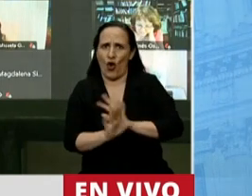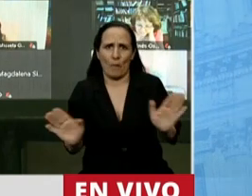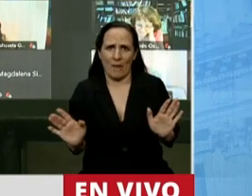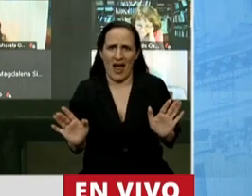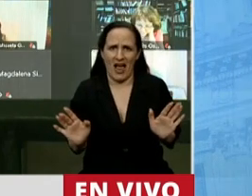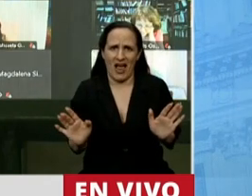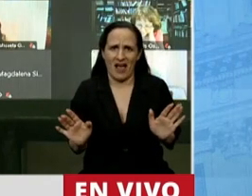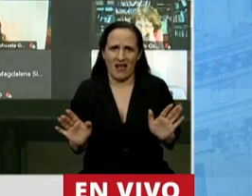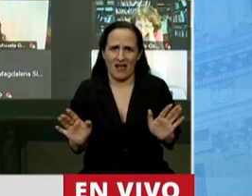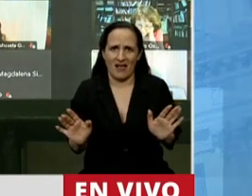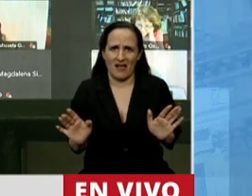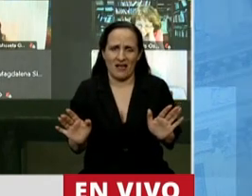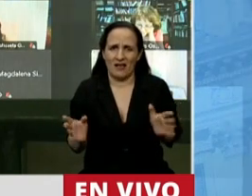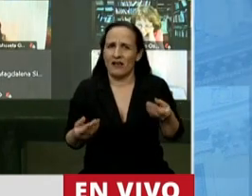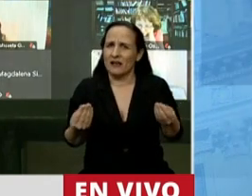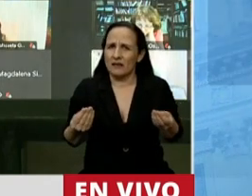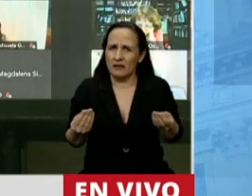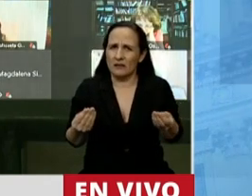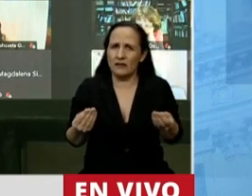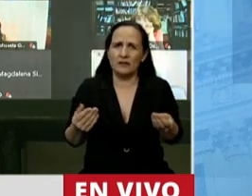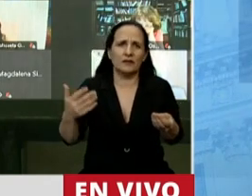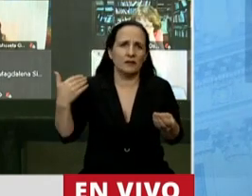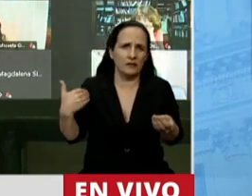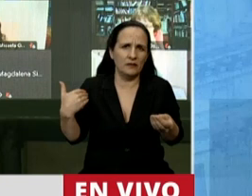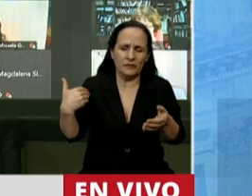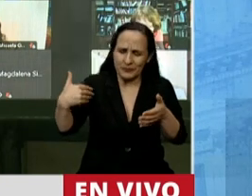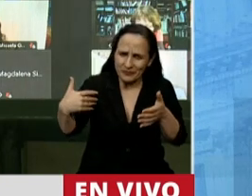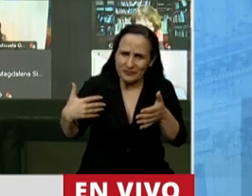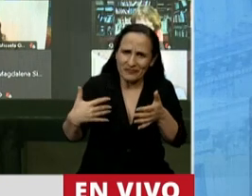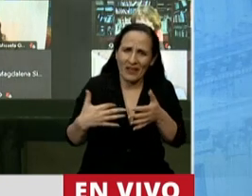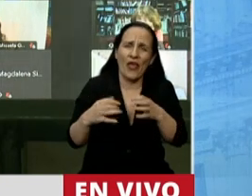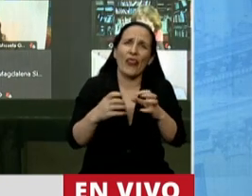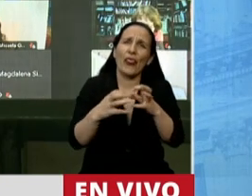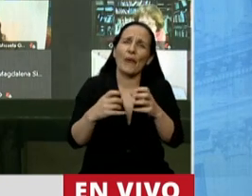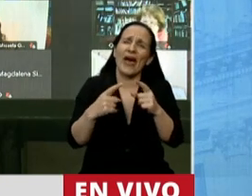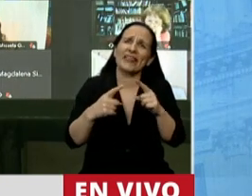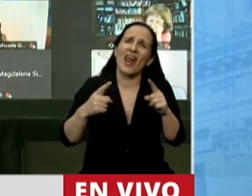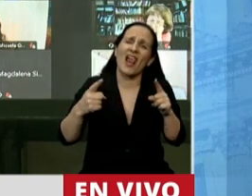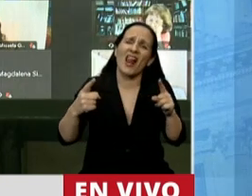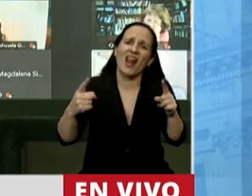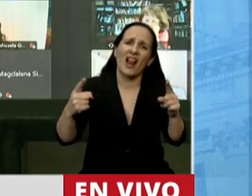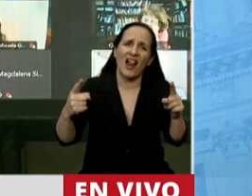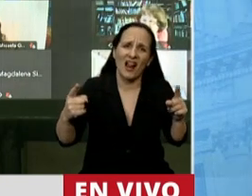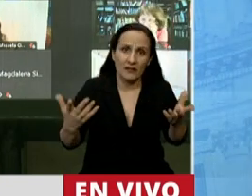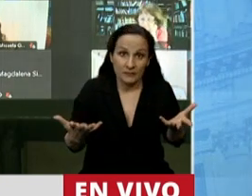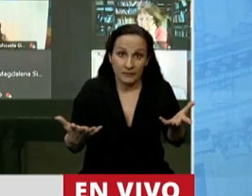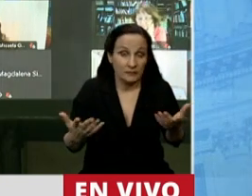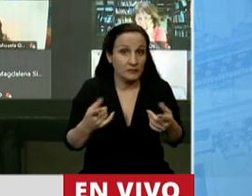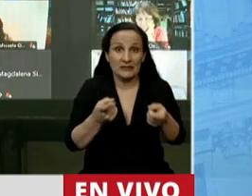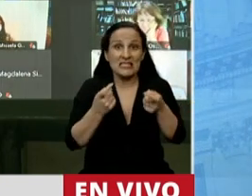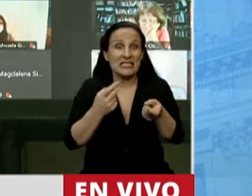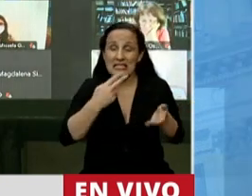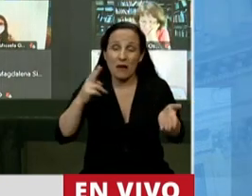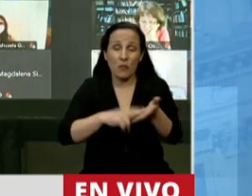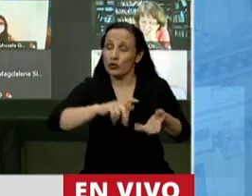¿Cuánto tiempo más vamos a seguir estirando este debate? Una reforma